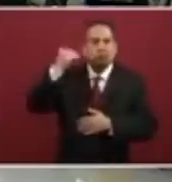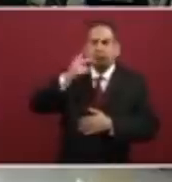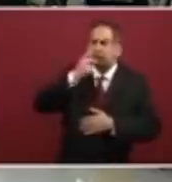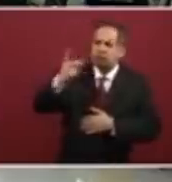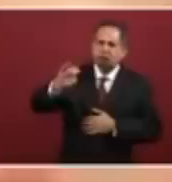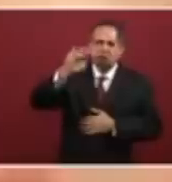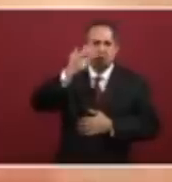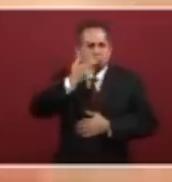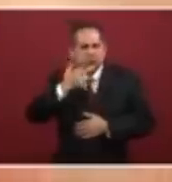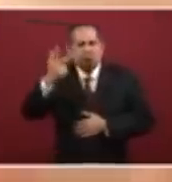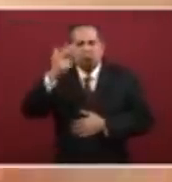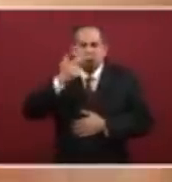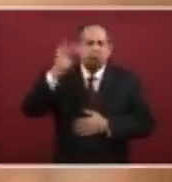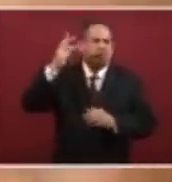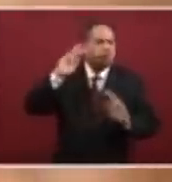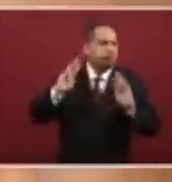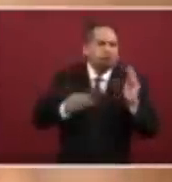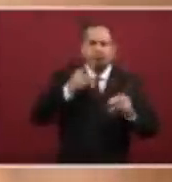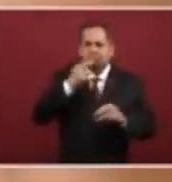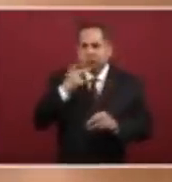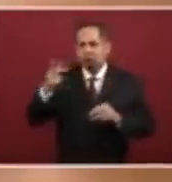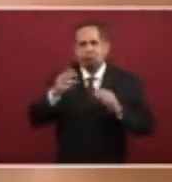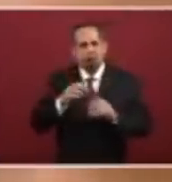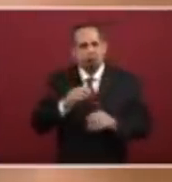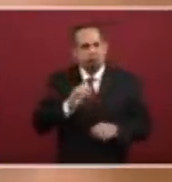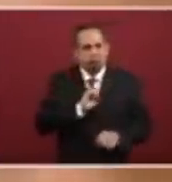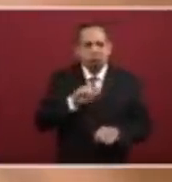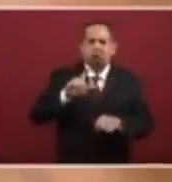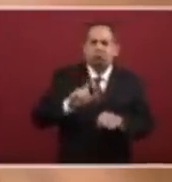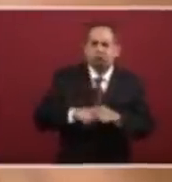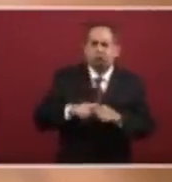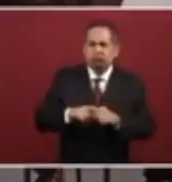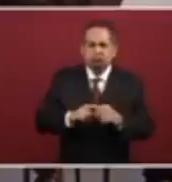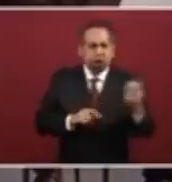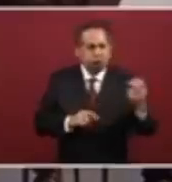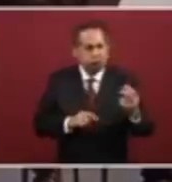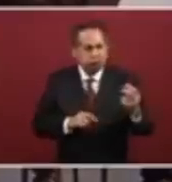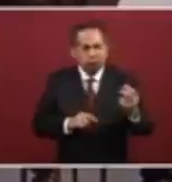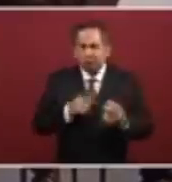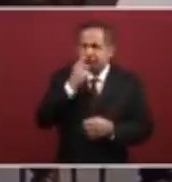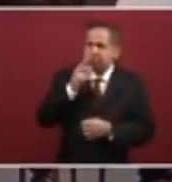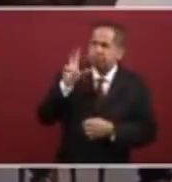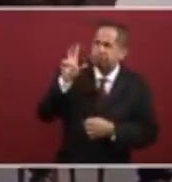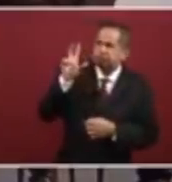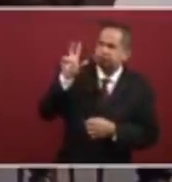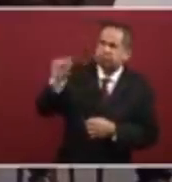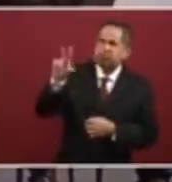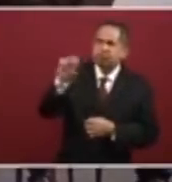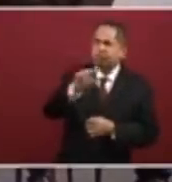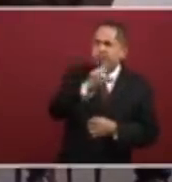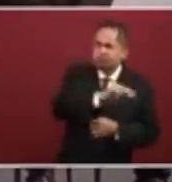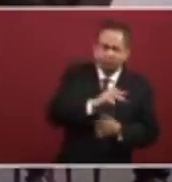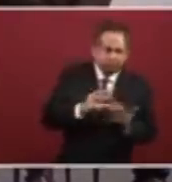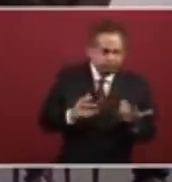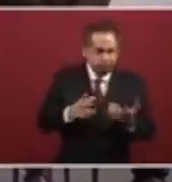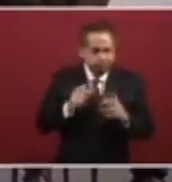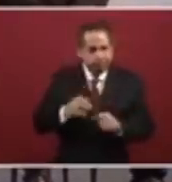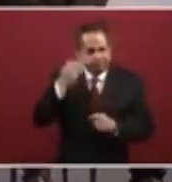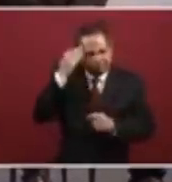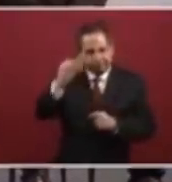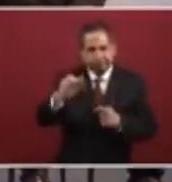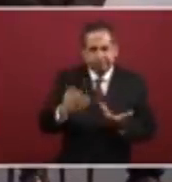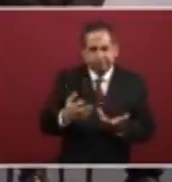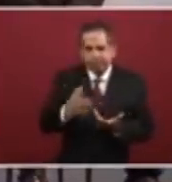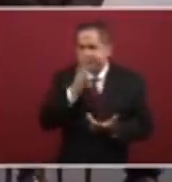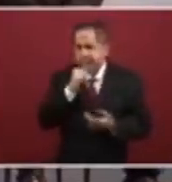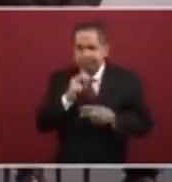las empresas mejores del mundo especializadas en refinería, le digan que no se puede hacer esta refinería en este periodo y que